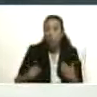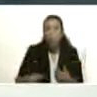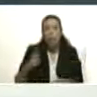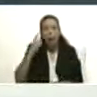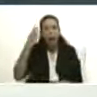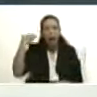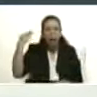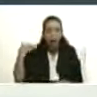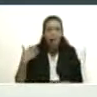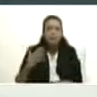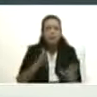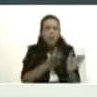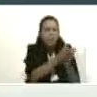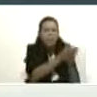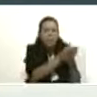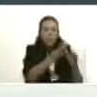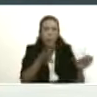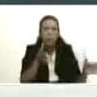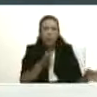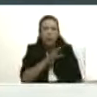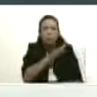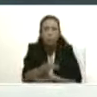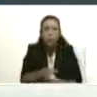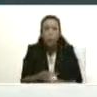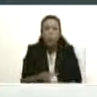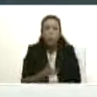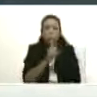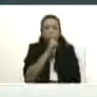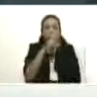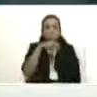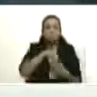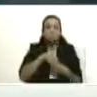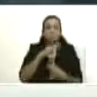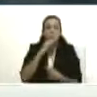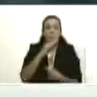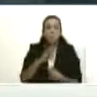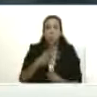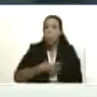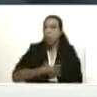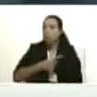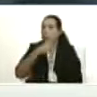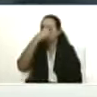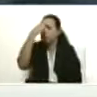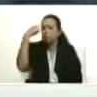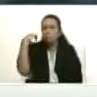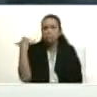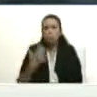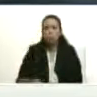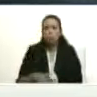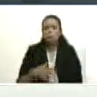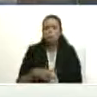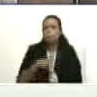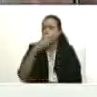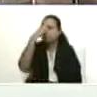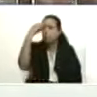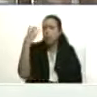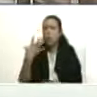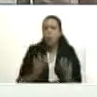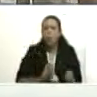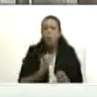que conspiran con la patria gritan en sus casas, ¡ya no aguanto más!